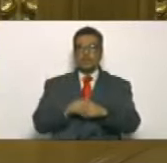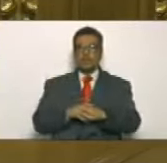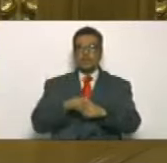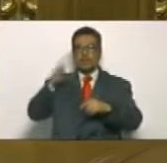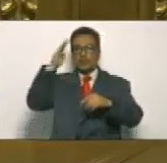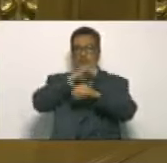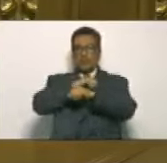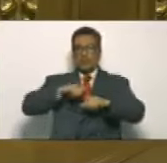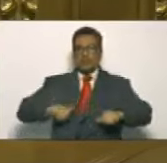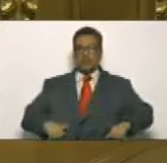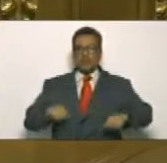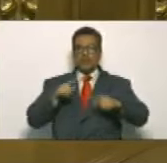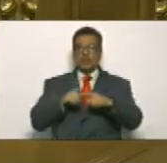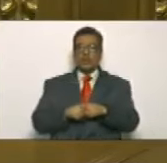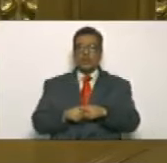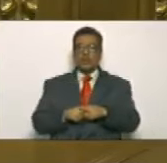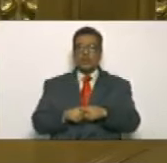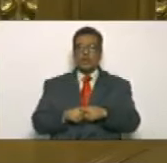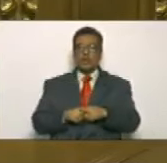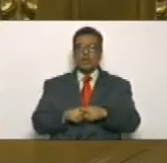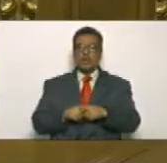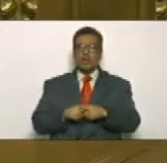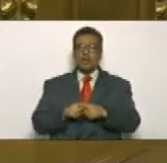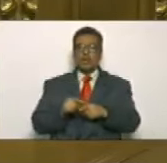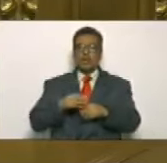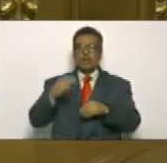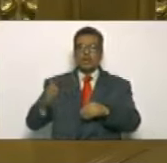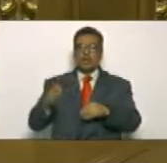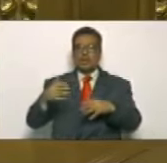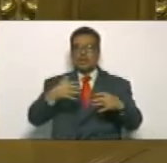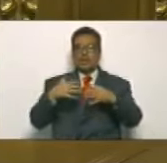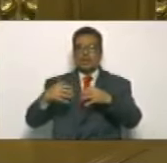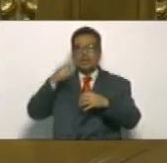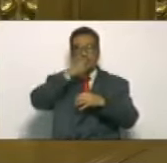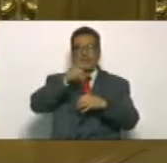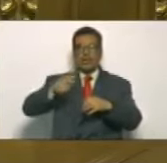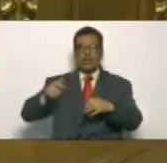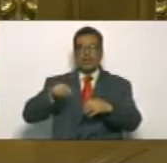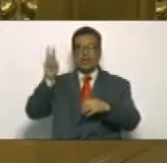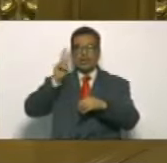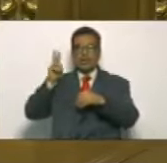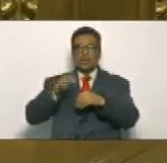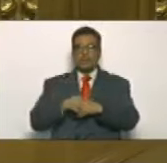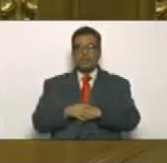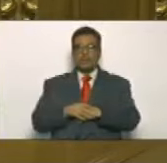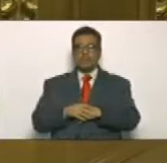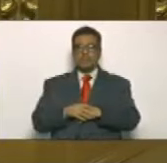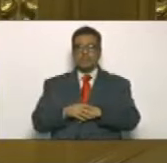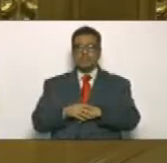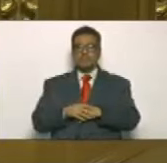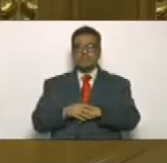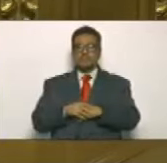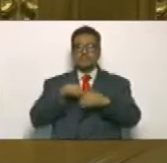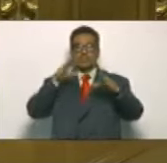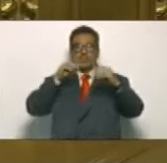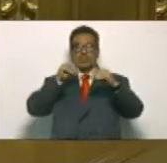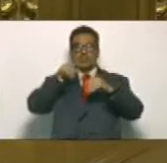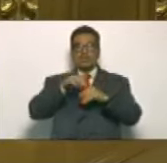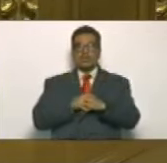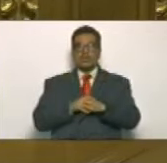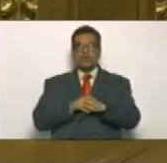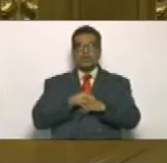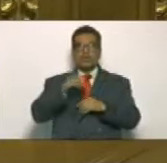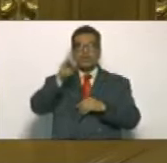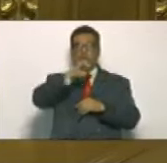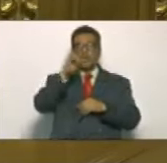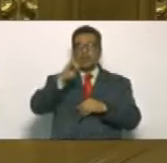una Fuerza Armada del lado de las luchas del pueblo de Venezuela. Hablar de